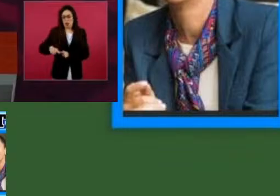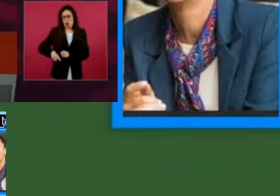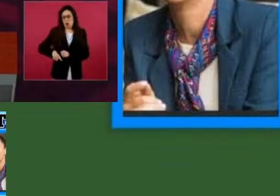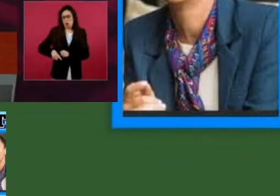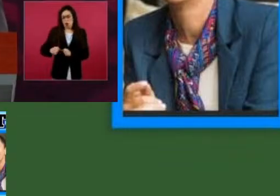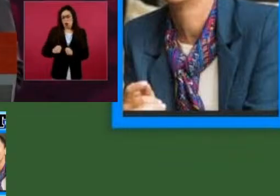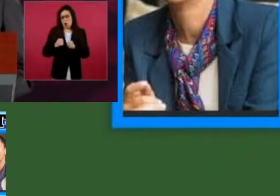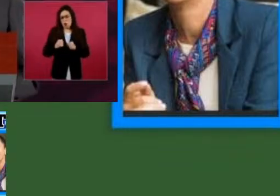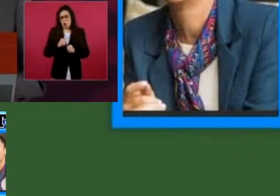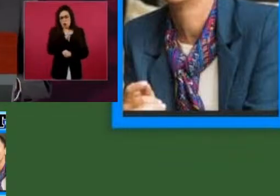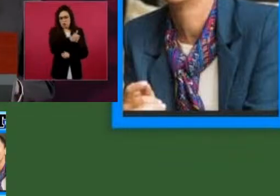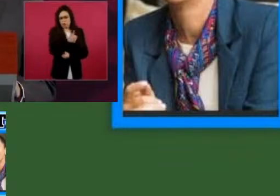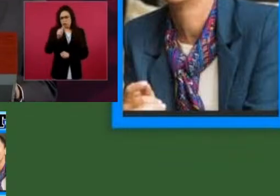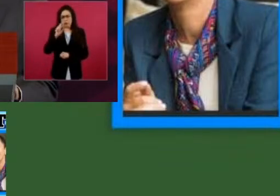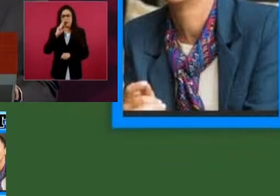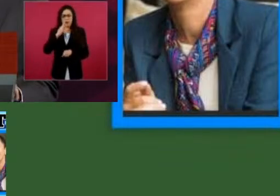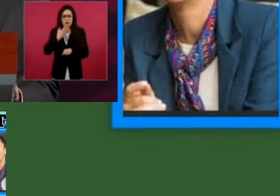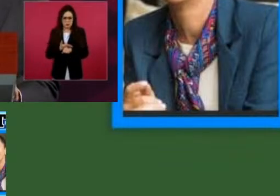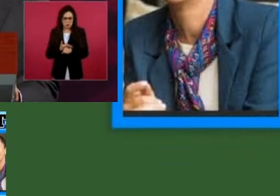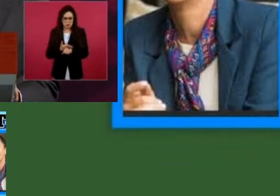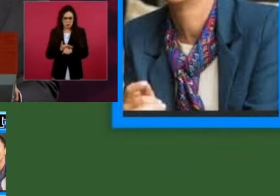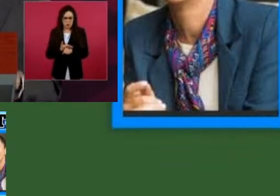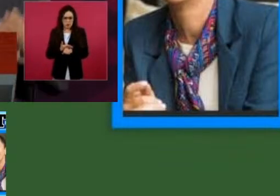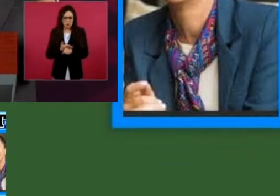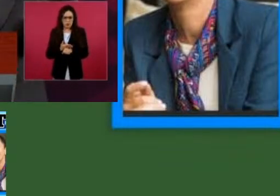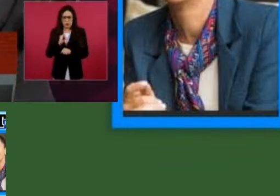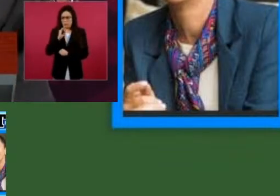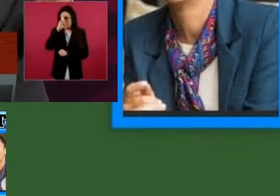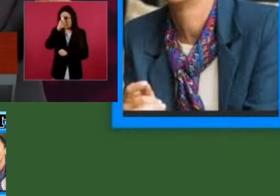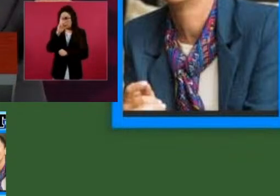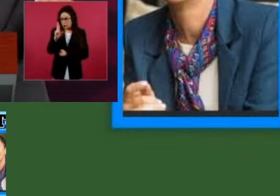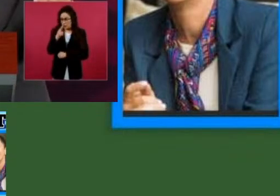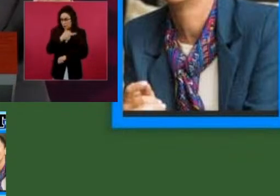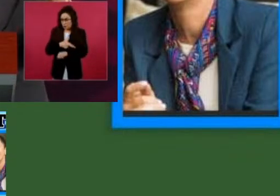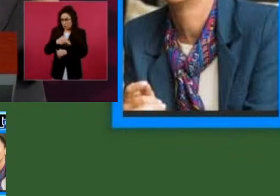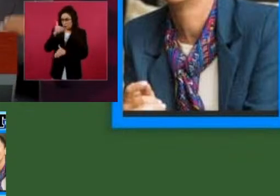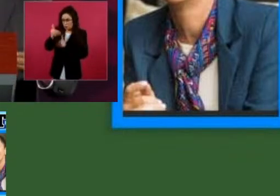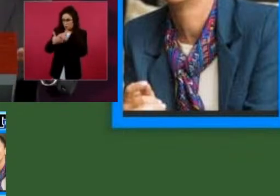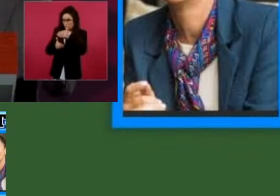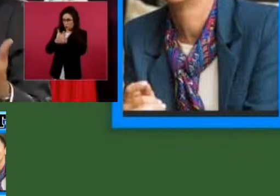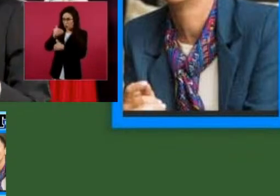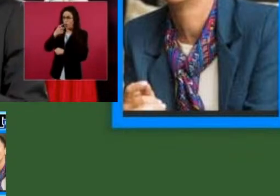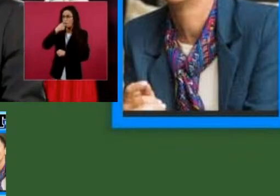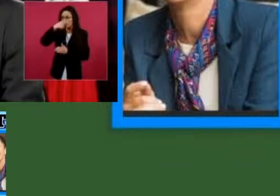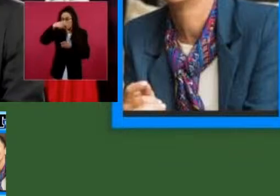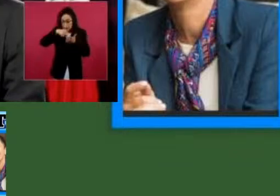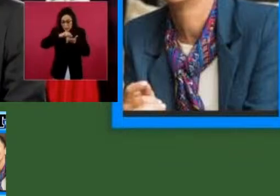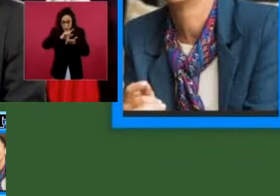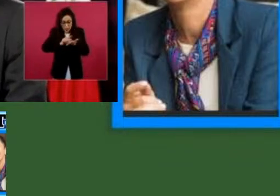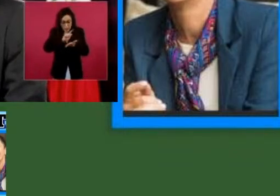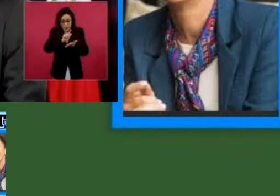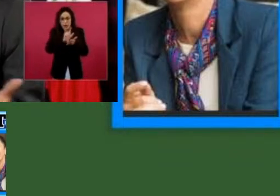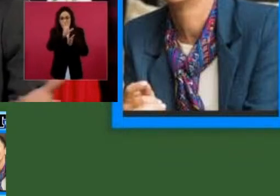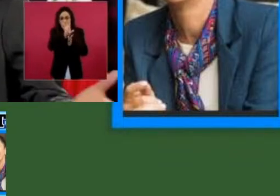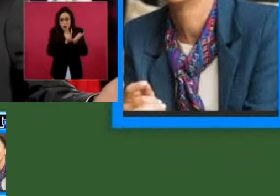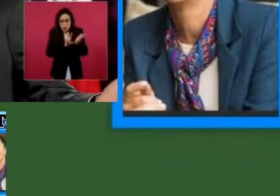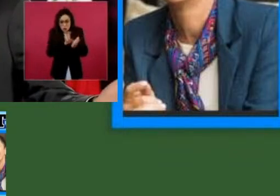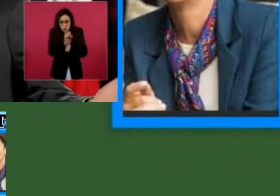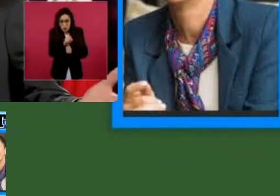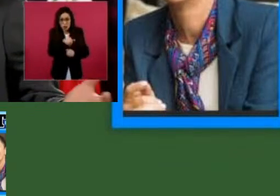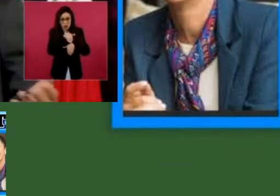todos los procedimientos que establece la misma Constitución, las leyes,